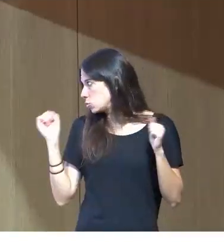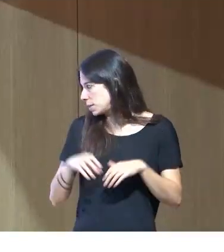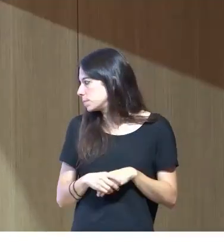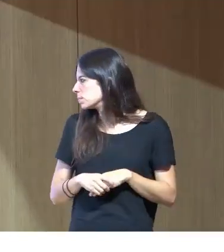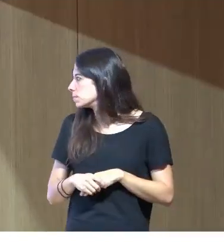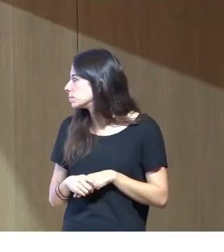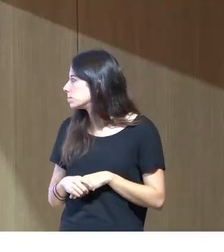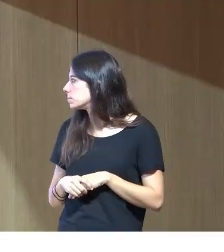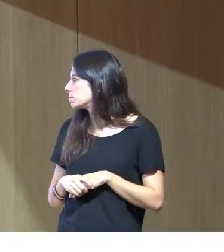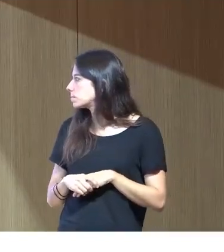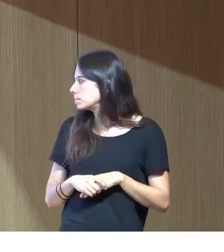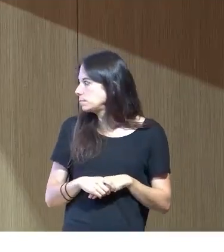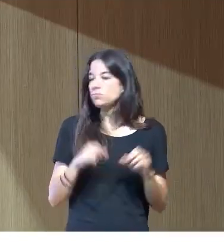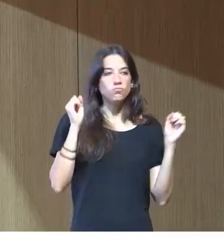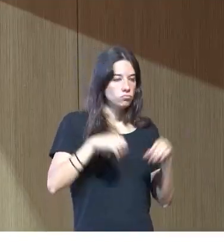Sí